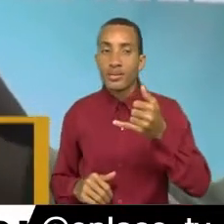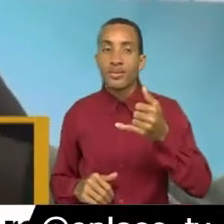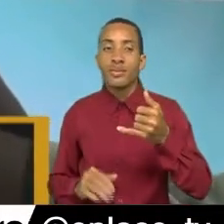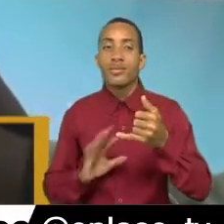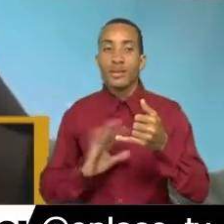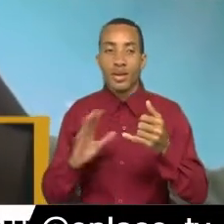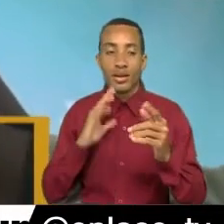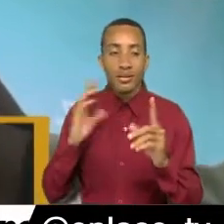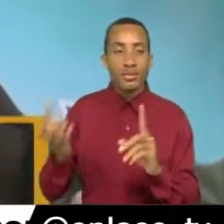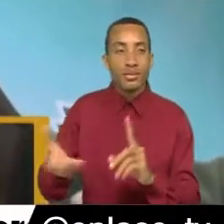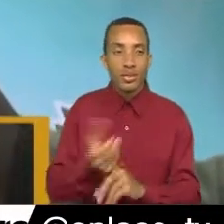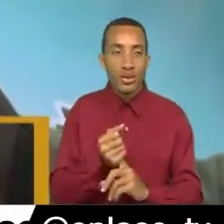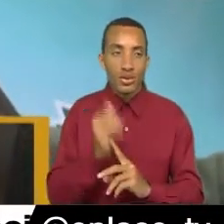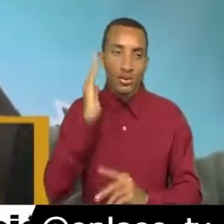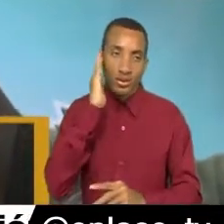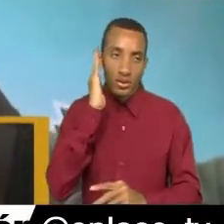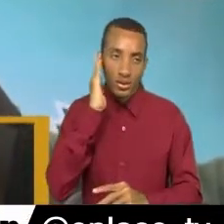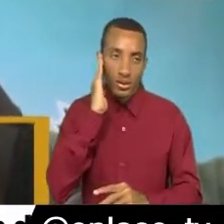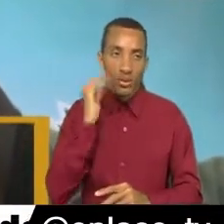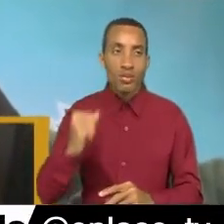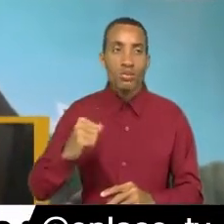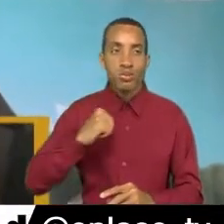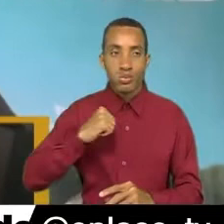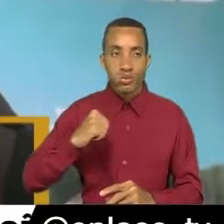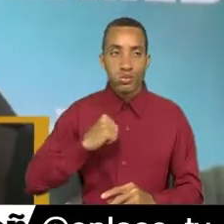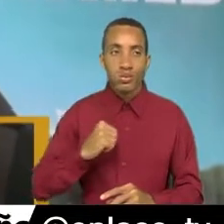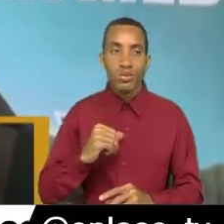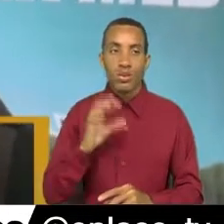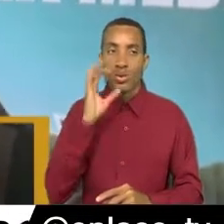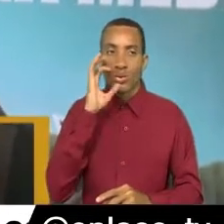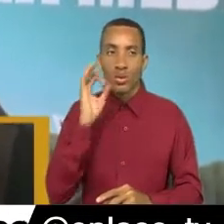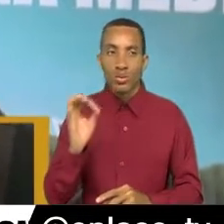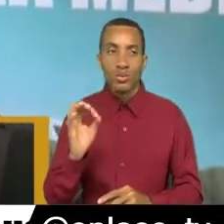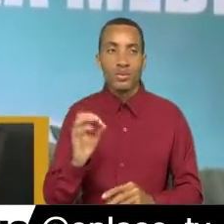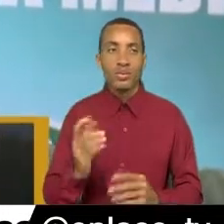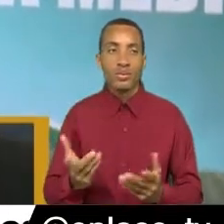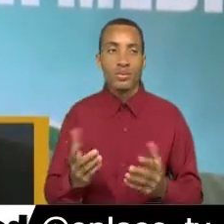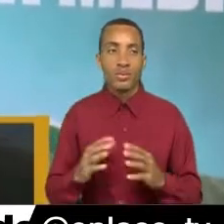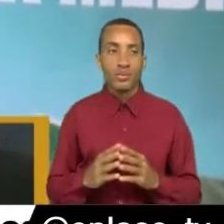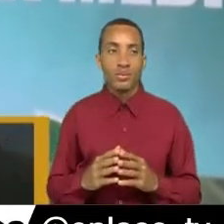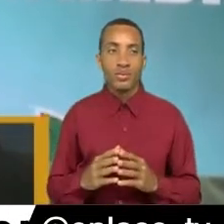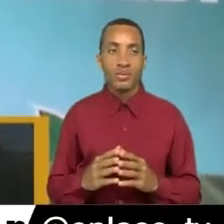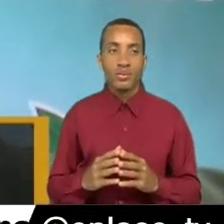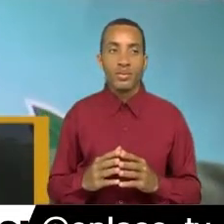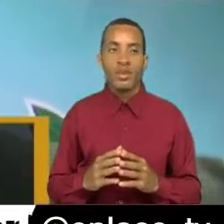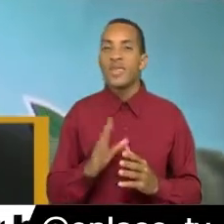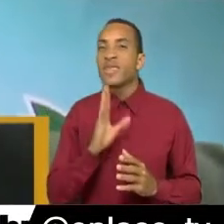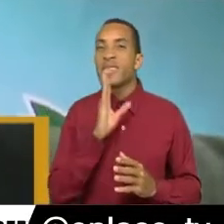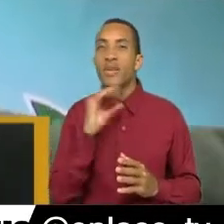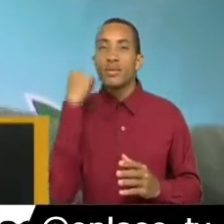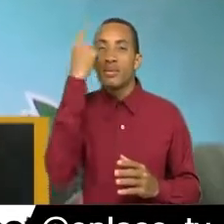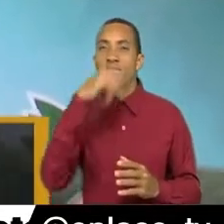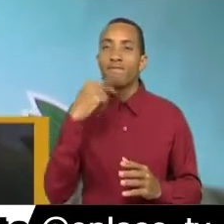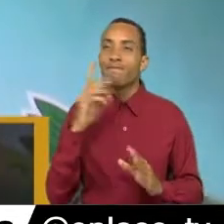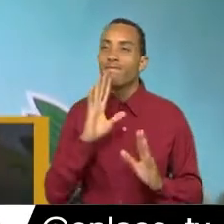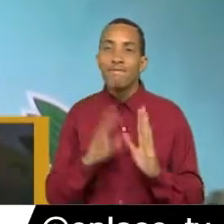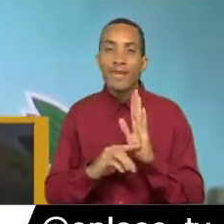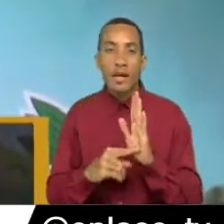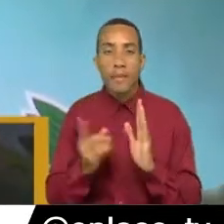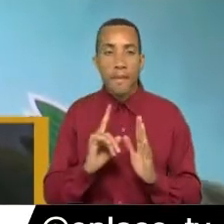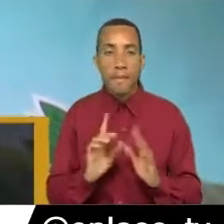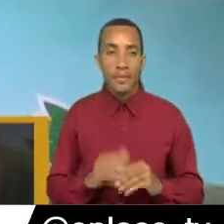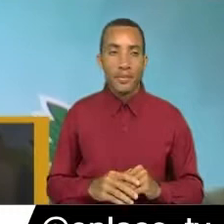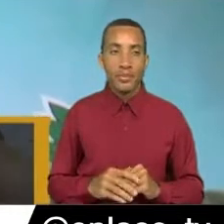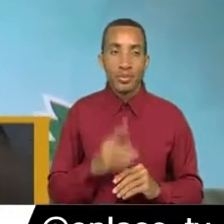habían rescatado el celular y que lo tenía un señor, pero no nos quisieron decir qué señor era ni nada. ¿Ustedes colocaron